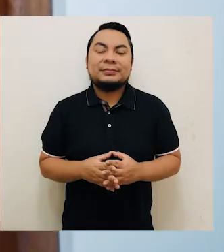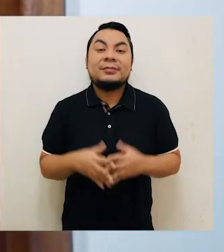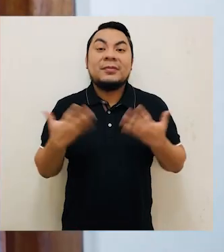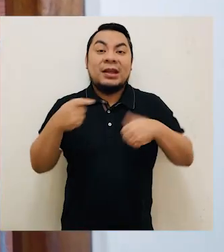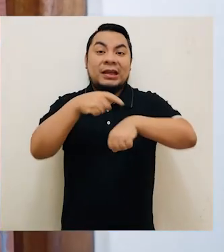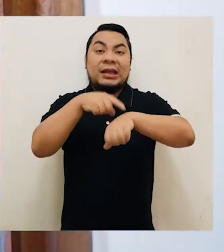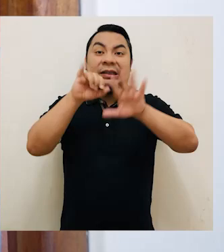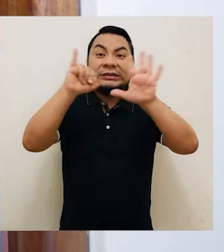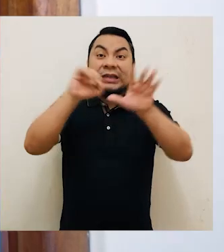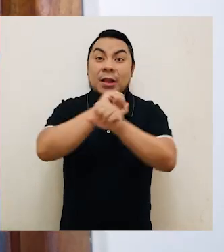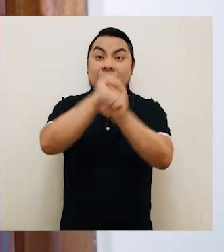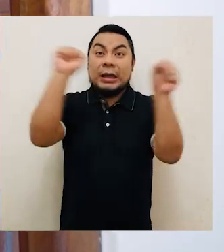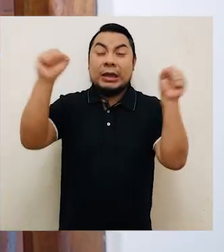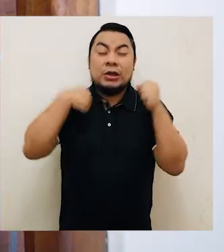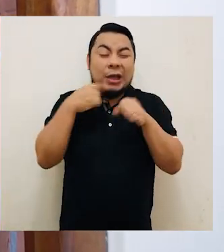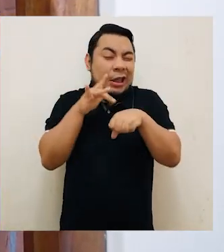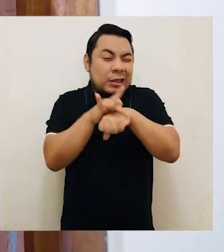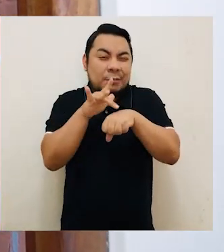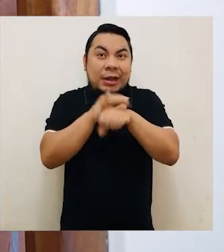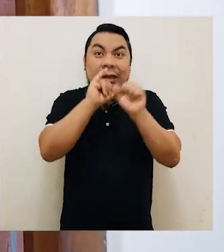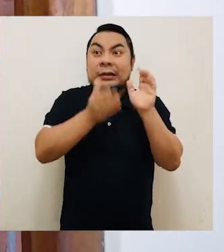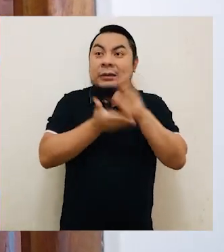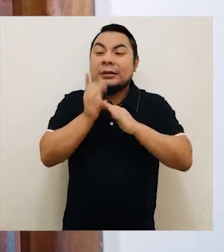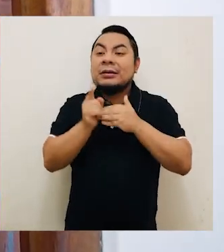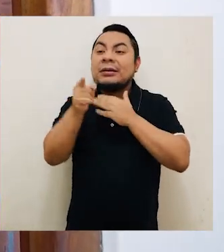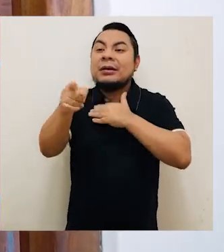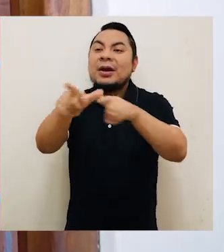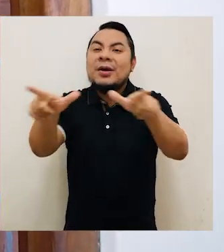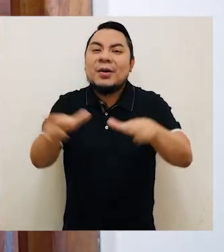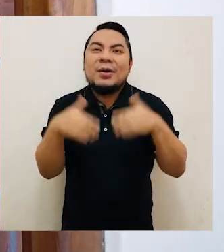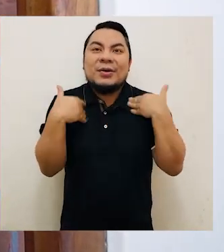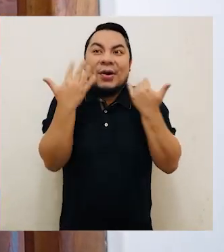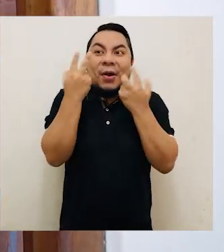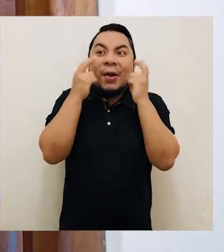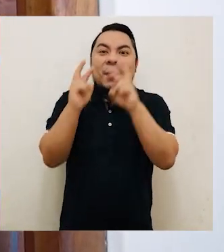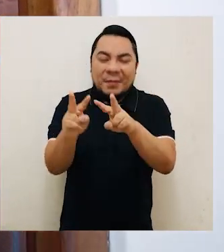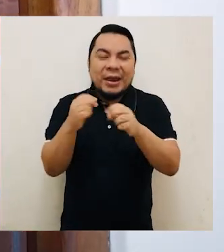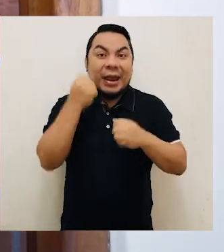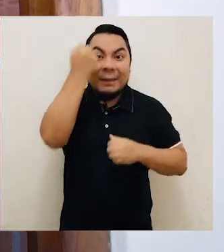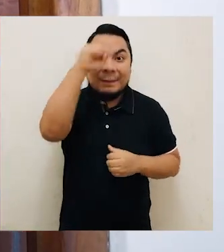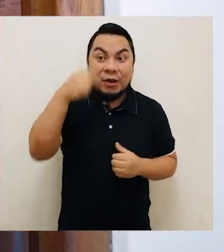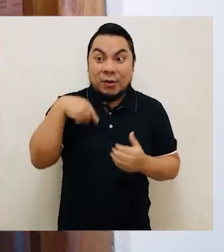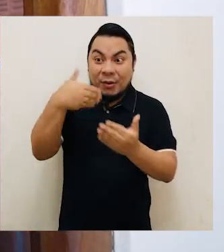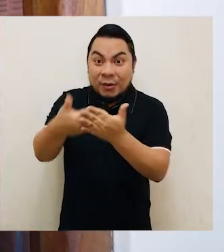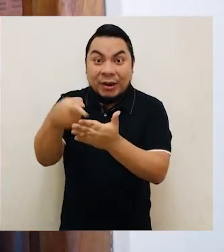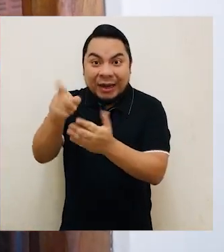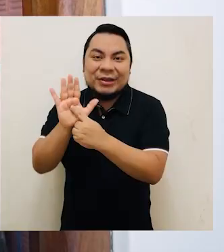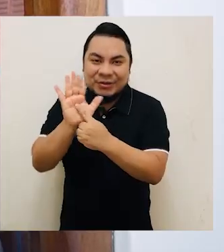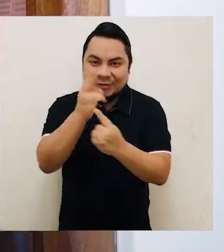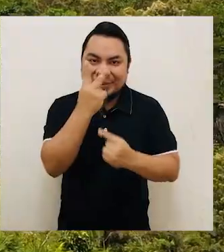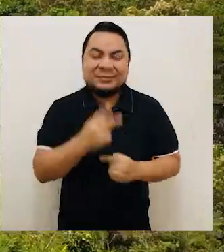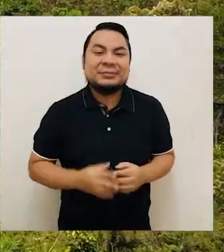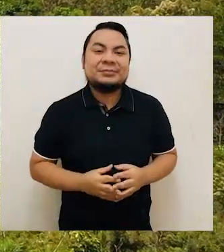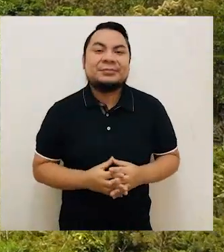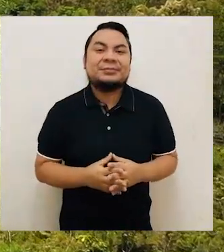Son las 6 de la mañana y estoy saliendo tempranito al lugar que más esperaba ir en este viaje. Cuando llegue allá, se los